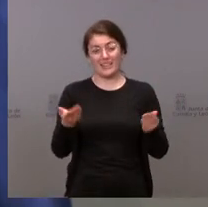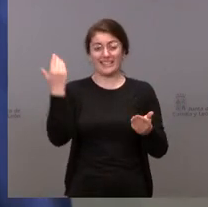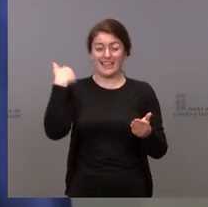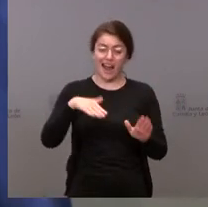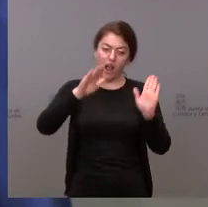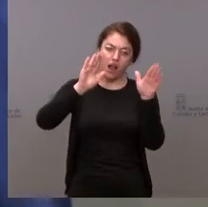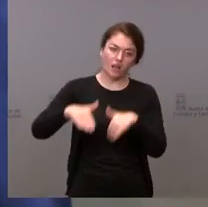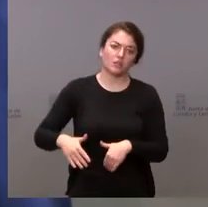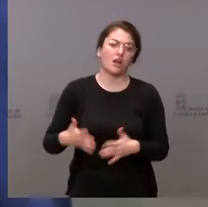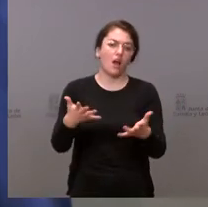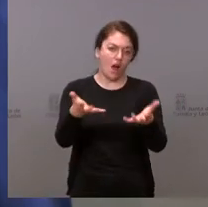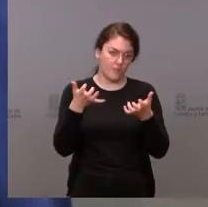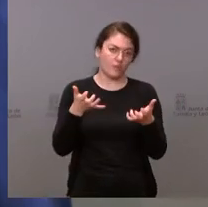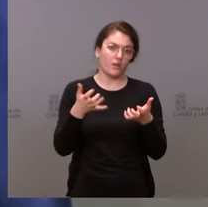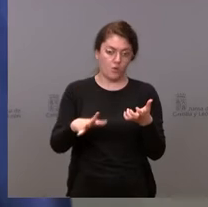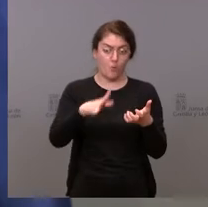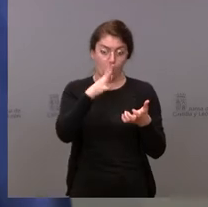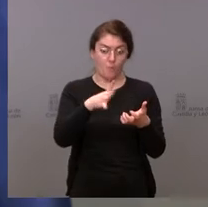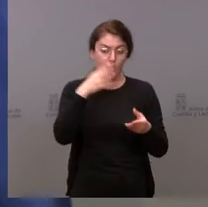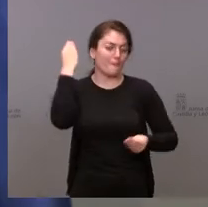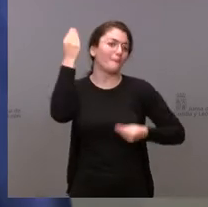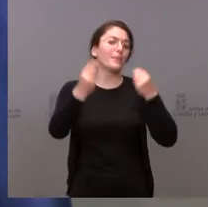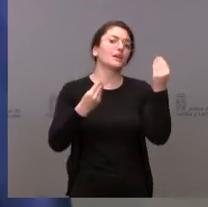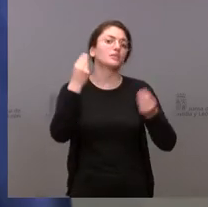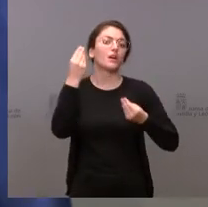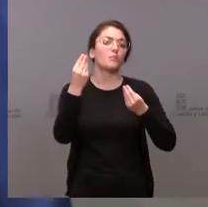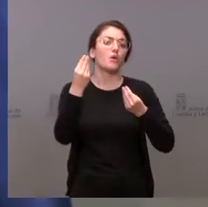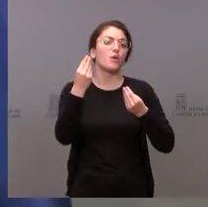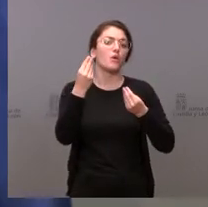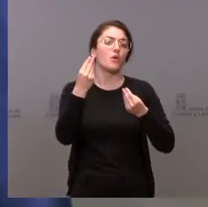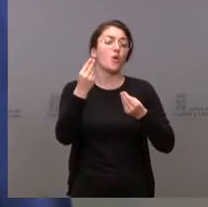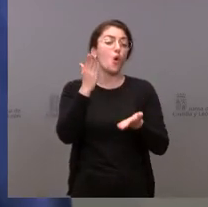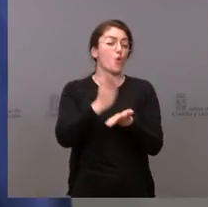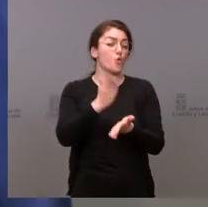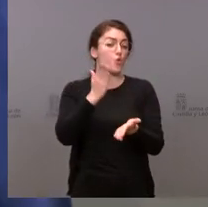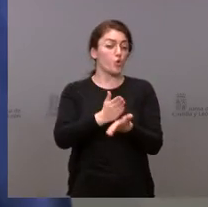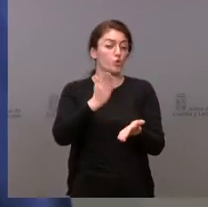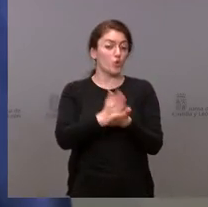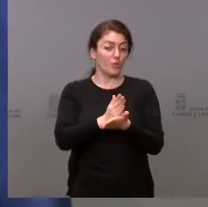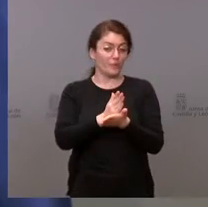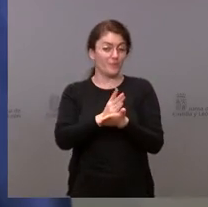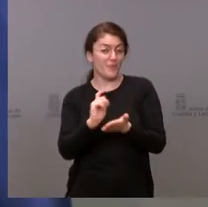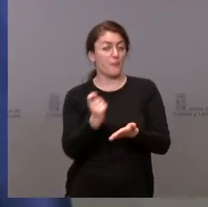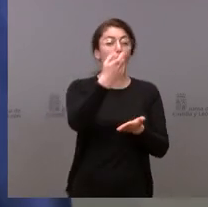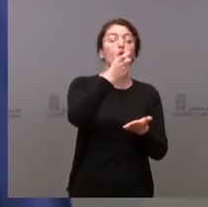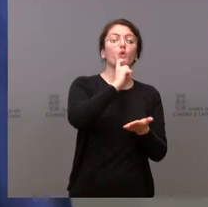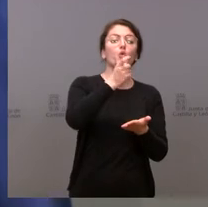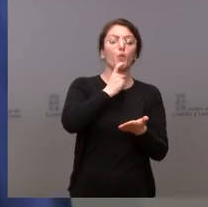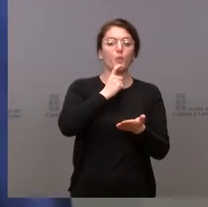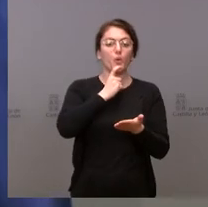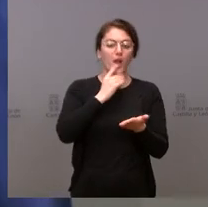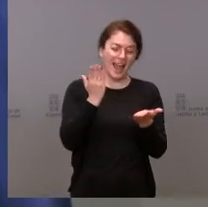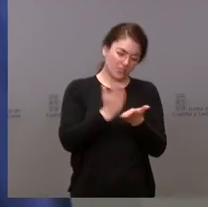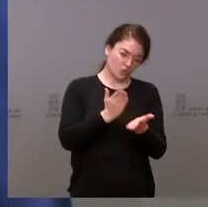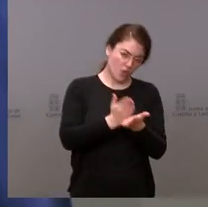entendemos que la forma de superar curso tiene que ser estudiando esforzándose y aprobando no suspendiendo